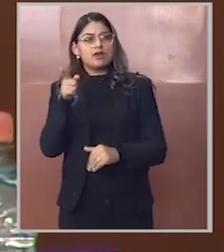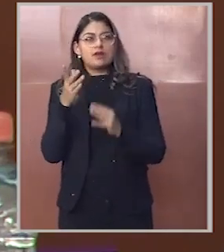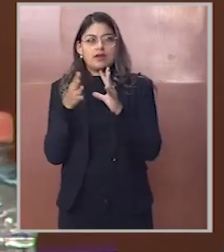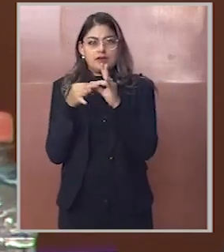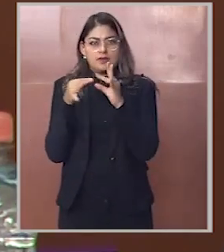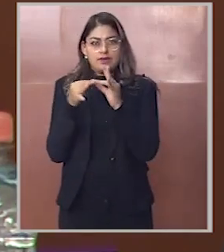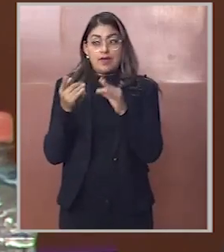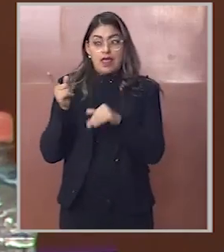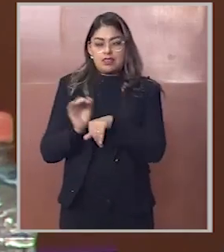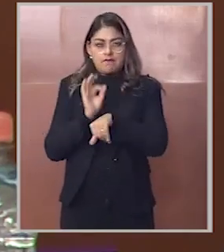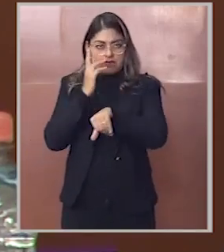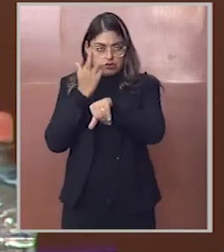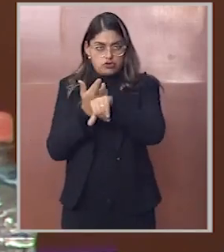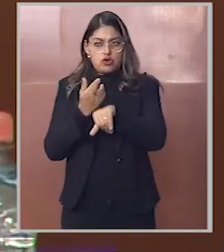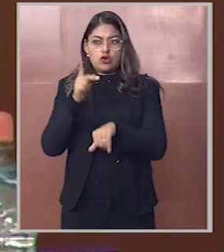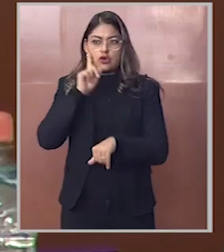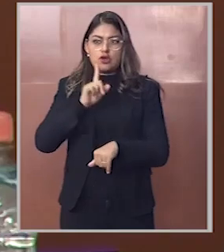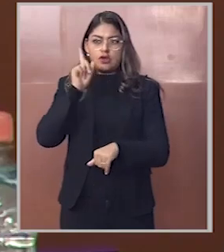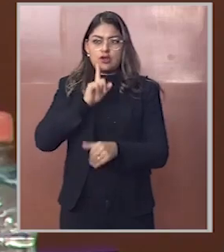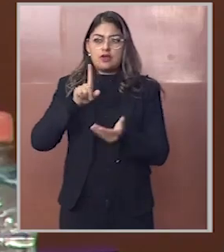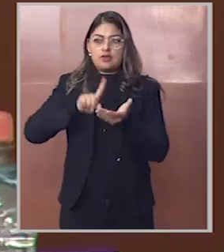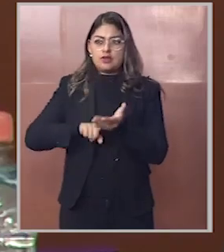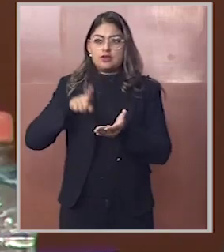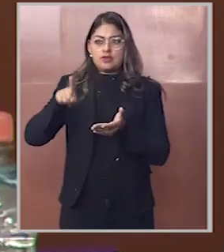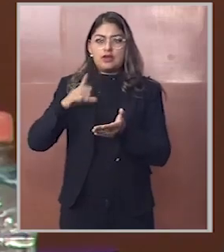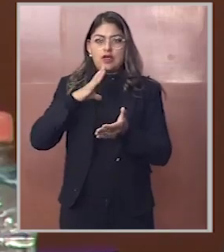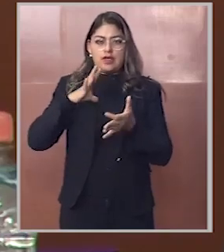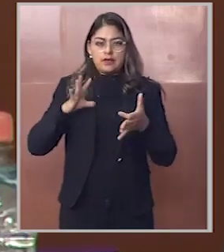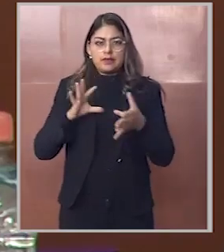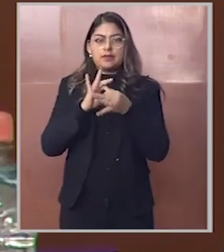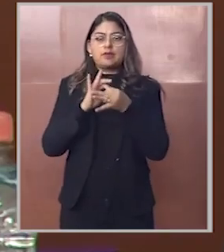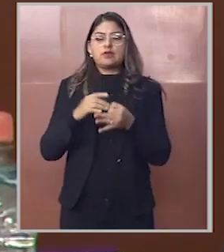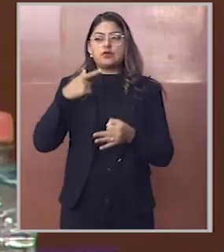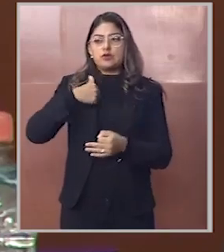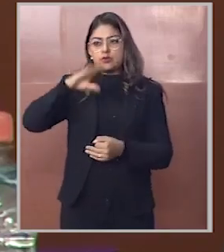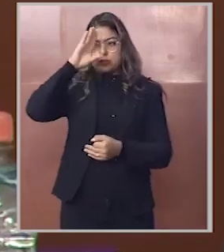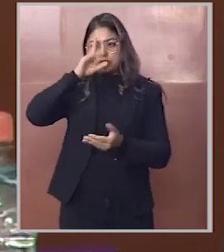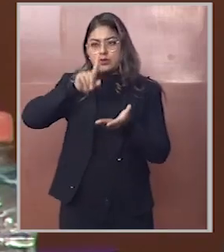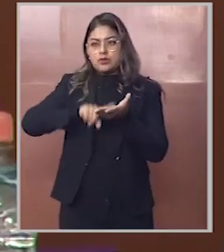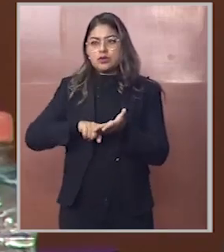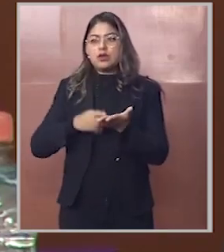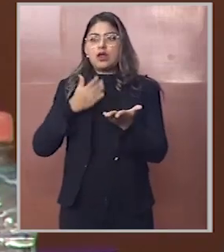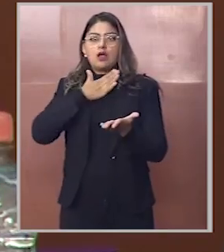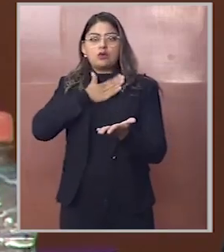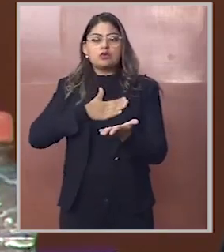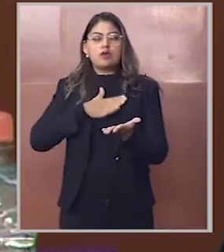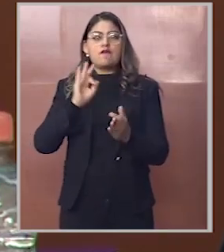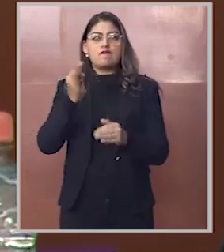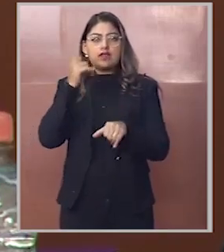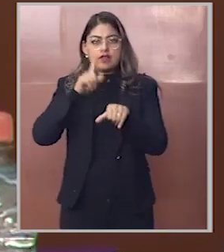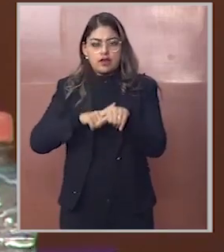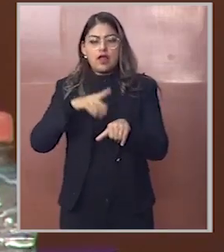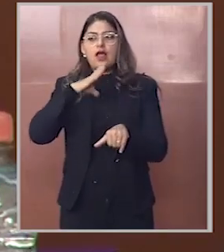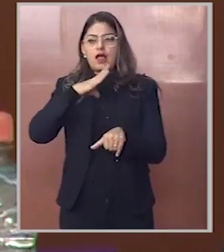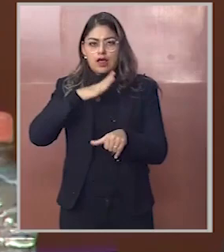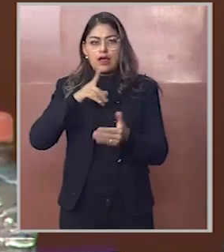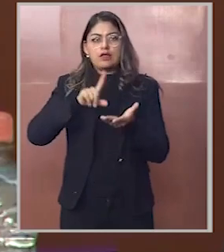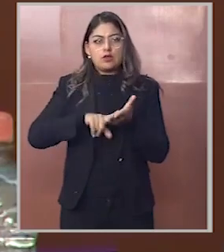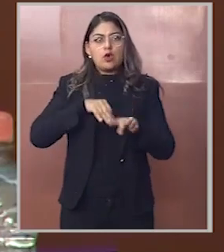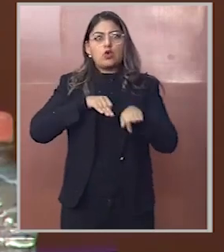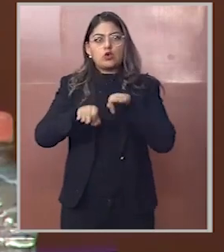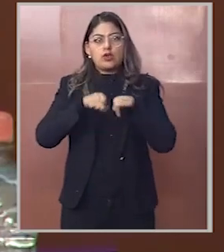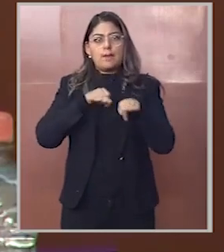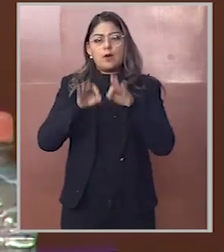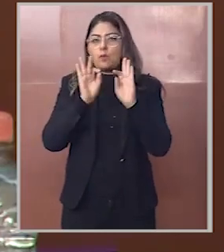trabajo que tiene la defensoría y Bueno creo que desde la justicia Federal justamente así se está haciendo un trabajo muy trascendente